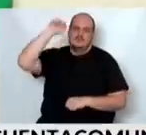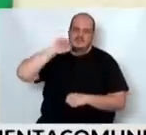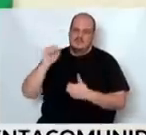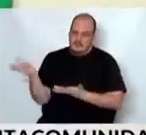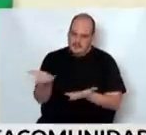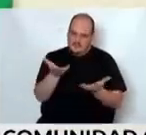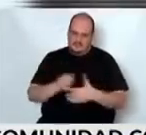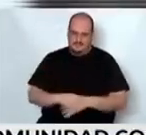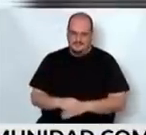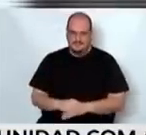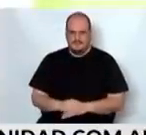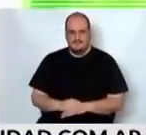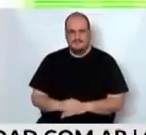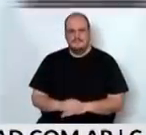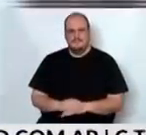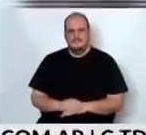Vamos.